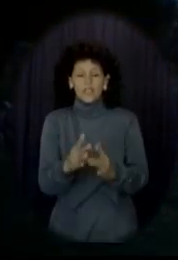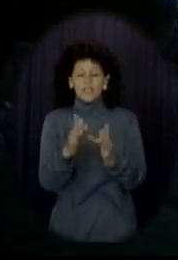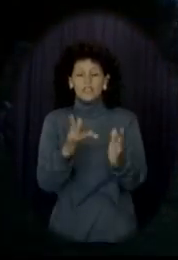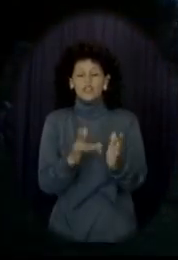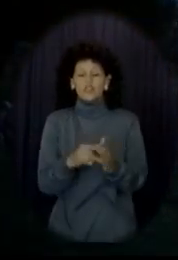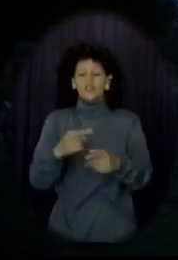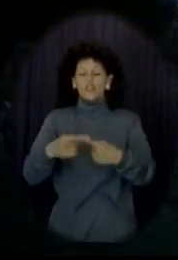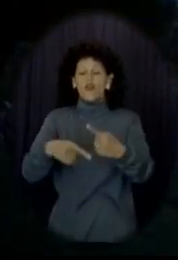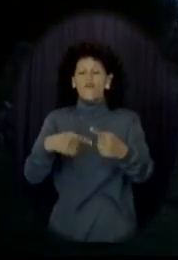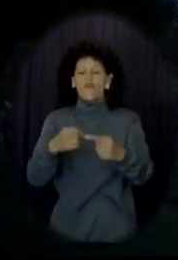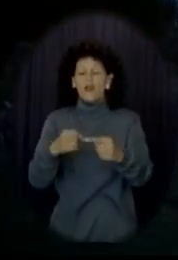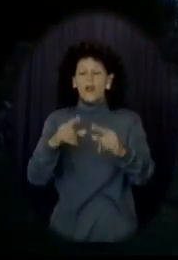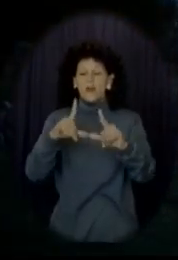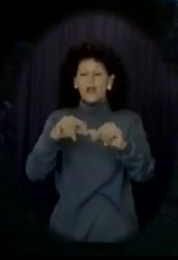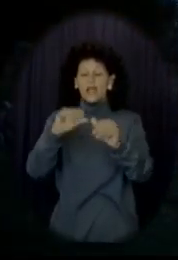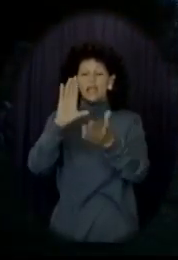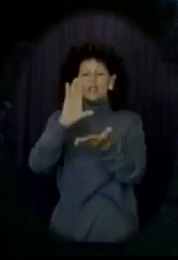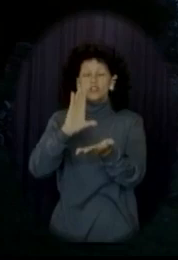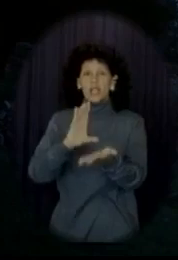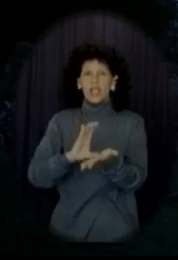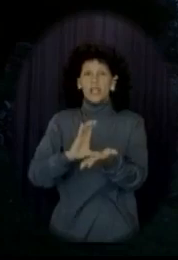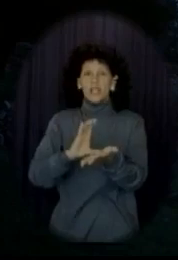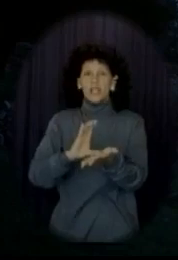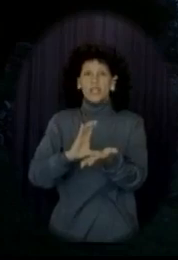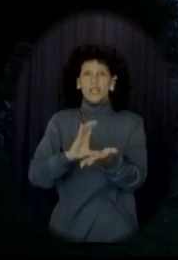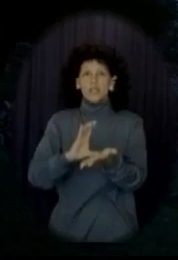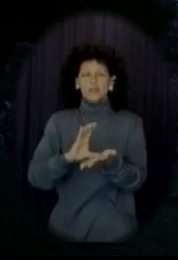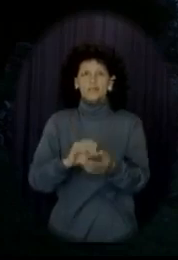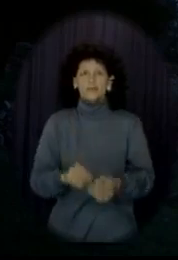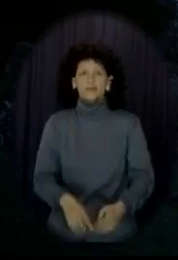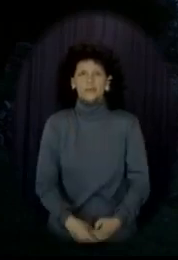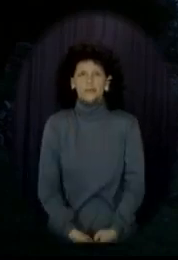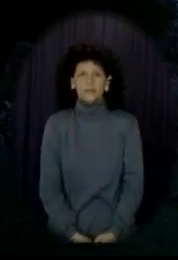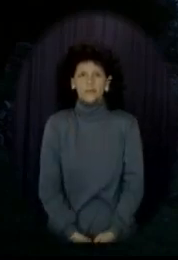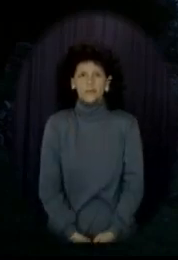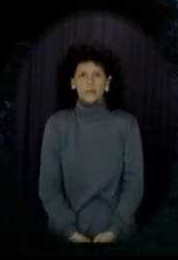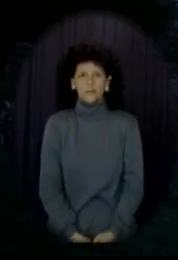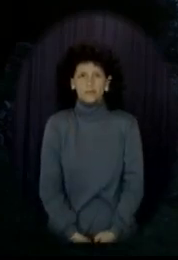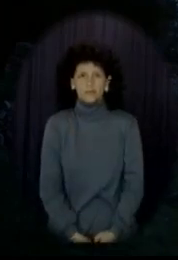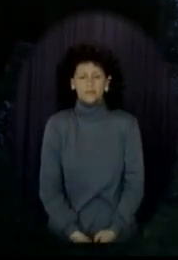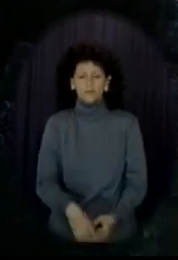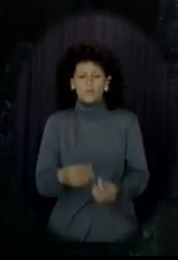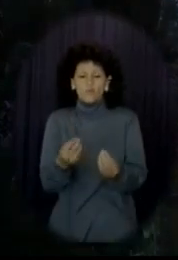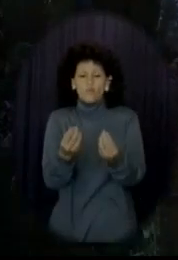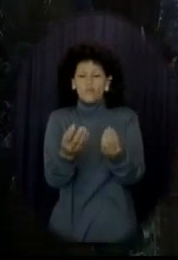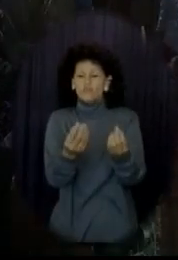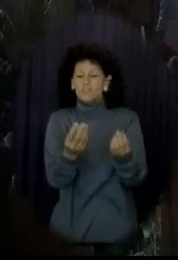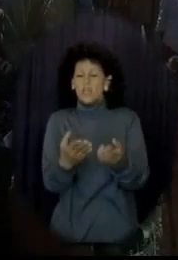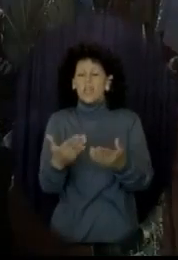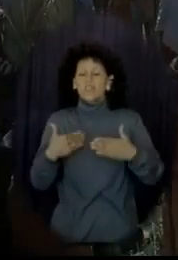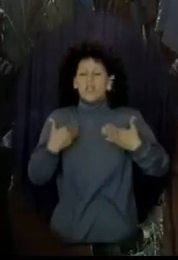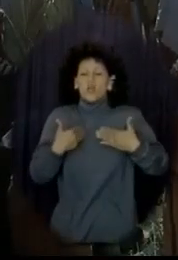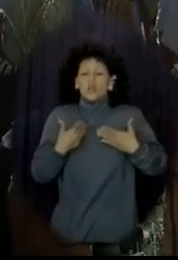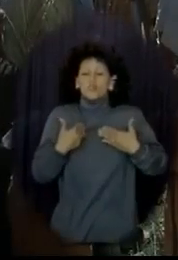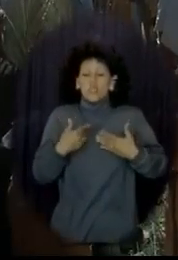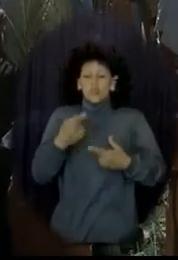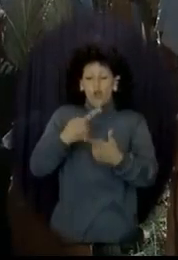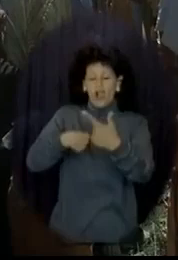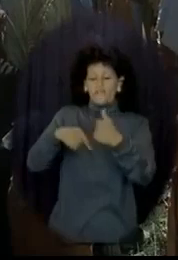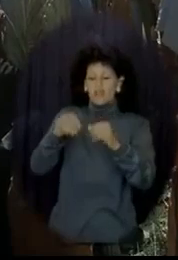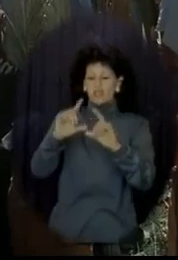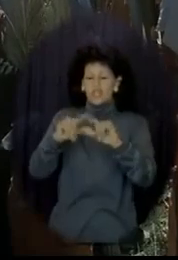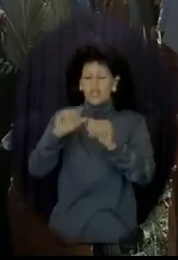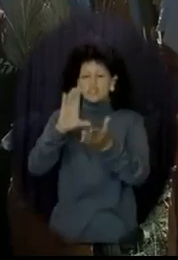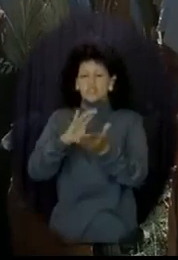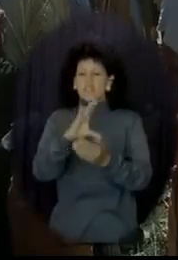Aunque Jesús sabía que iba a morir por los pecados del mundo, Él tomó el camino a Jerusalén. Muchas de las personas se regocijaron con